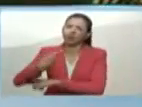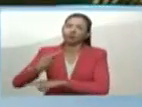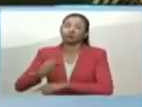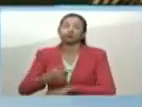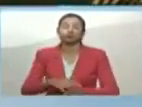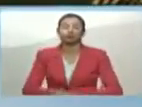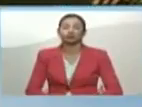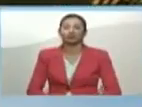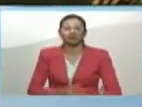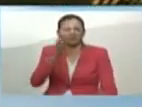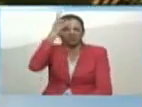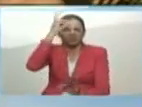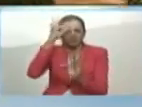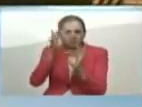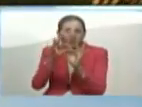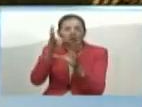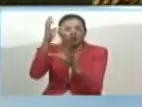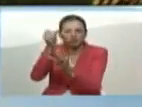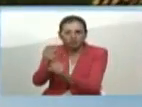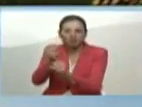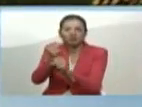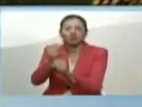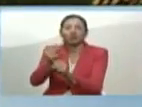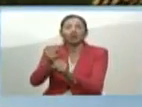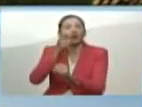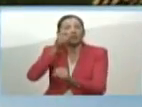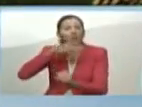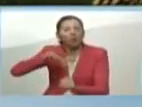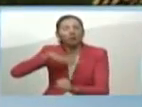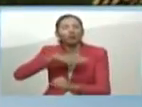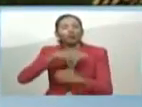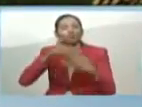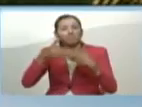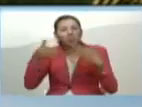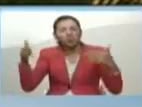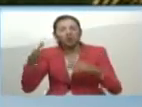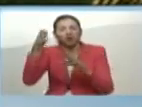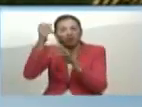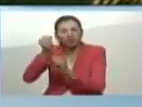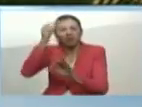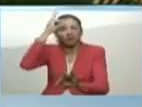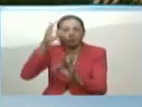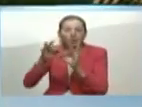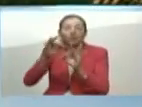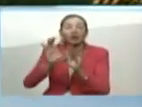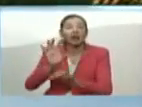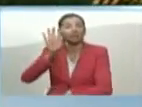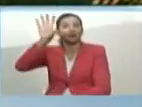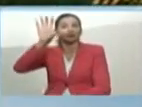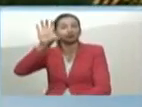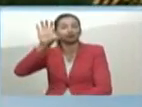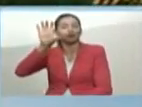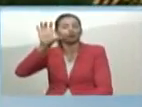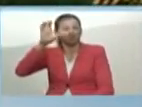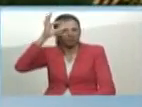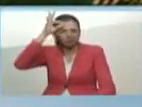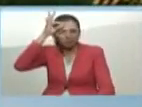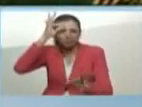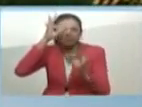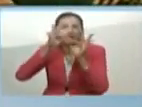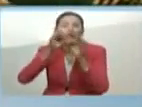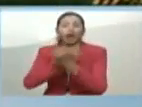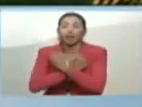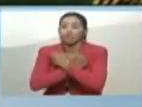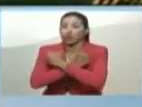fe en sí mismo, mucha fe en la fuerza popular, mucha fe en la fuerza de la patria. Fe,